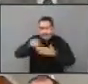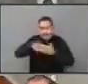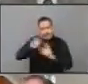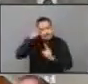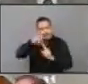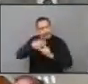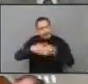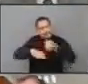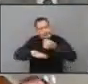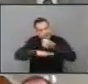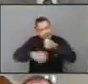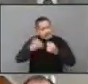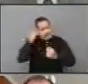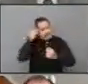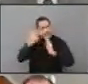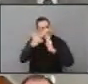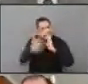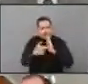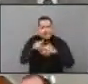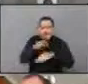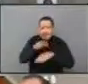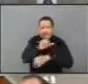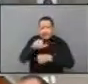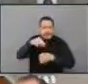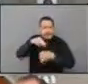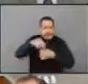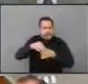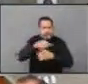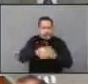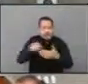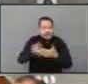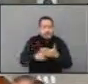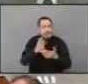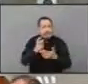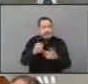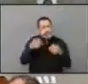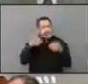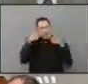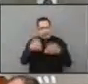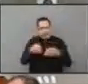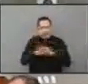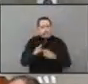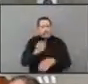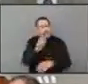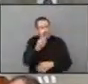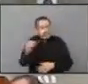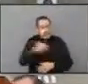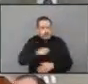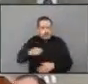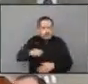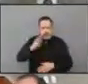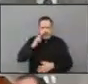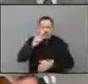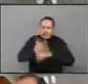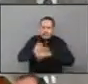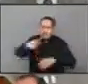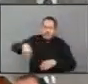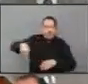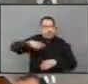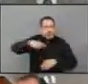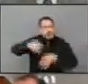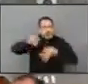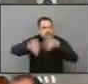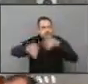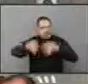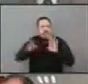materia electoral, en específico de las obligaciones del servicio público